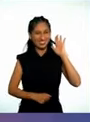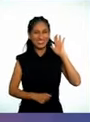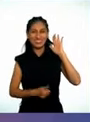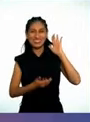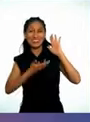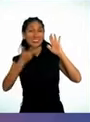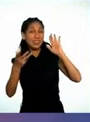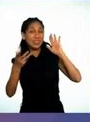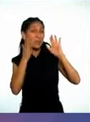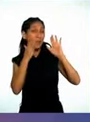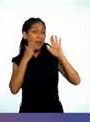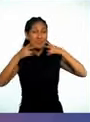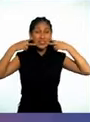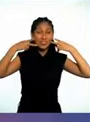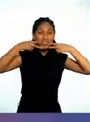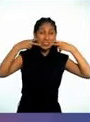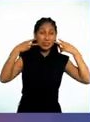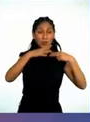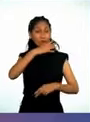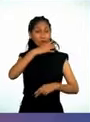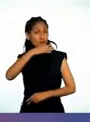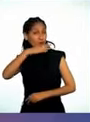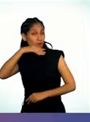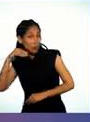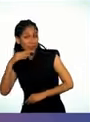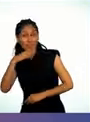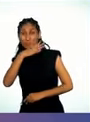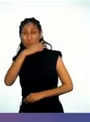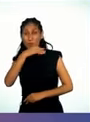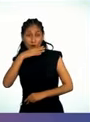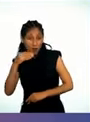madreselva colin edwards